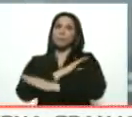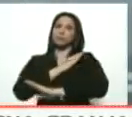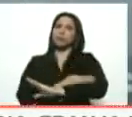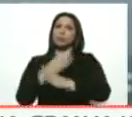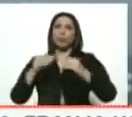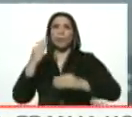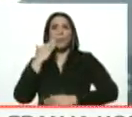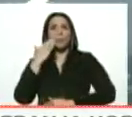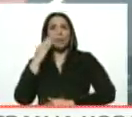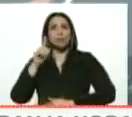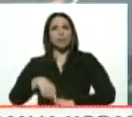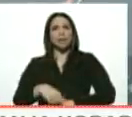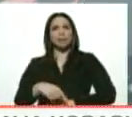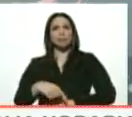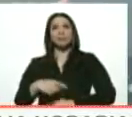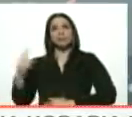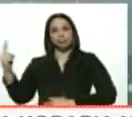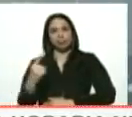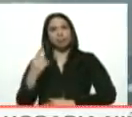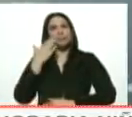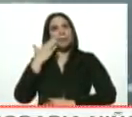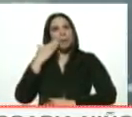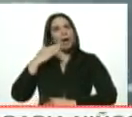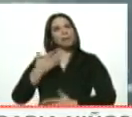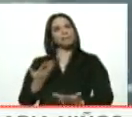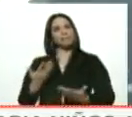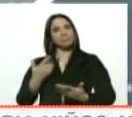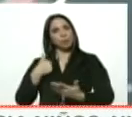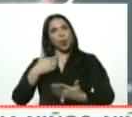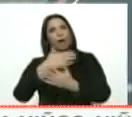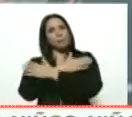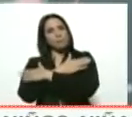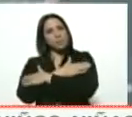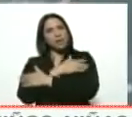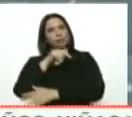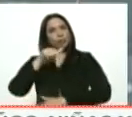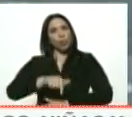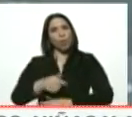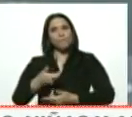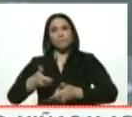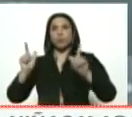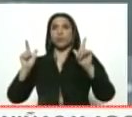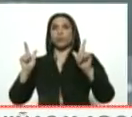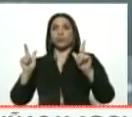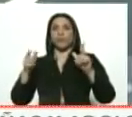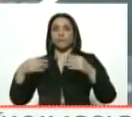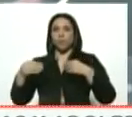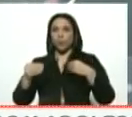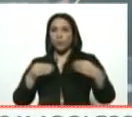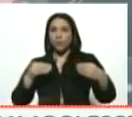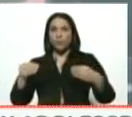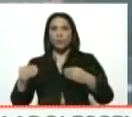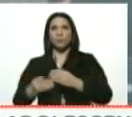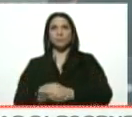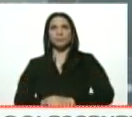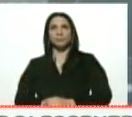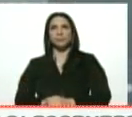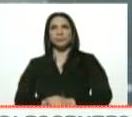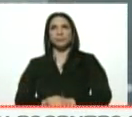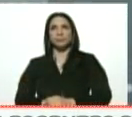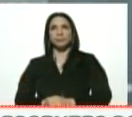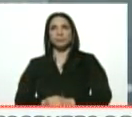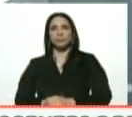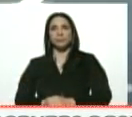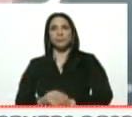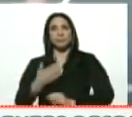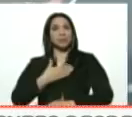todas las madres. Aquí está llegando mi mamá, por cierto. Le voy a dar un abrazo hoy que está permitido con la flexibilización. Presidente, estamos fuera